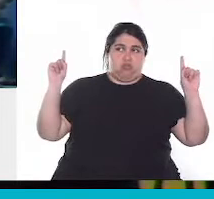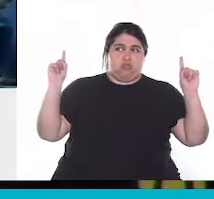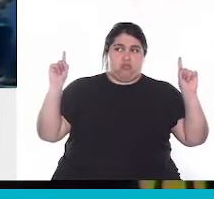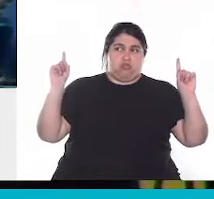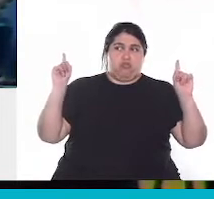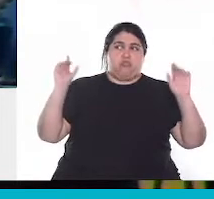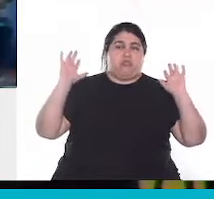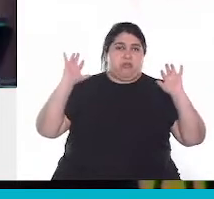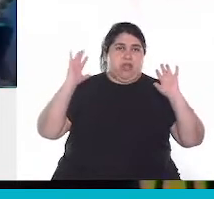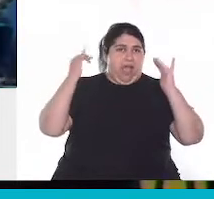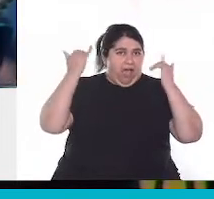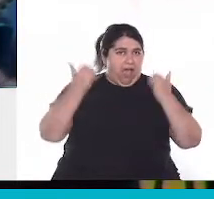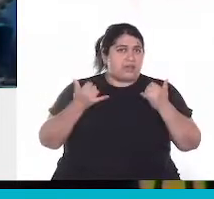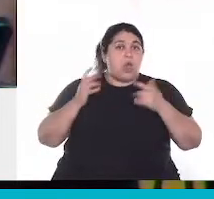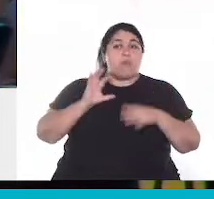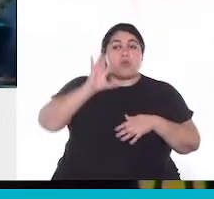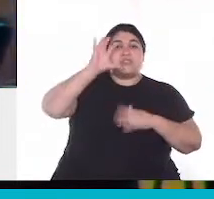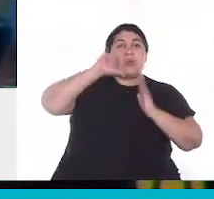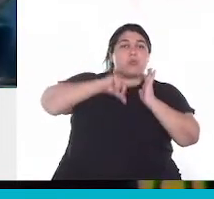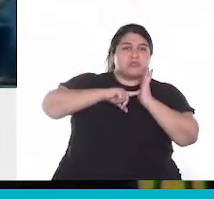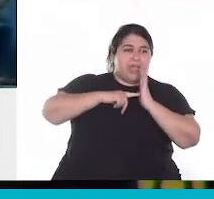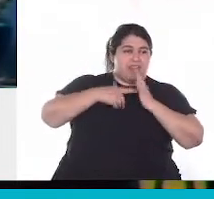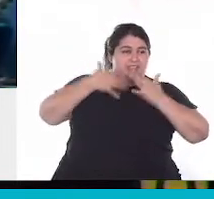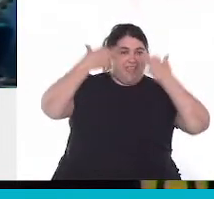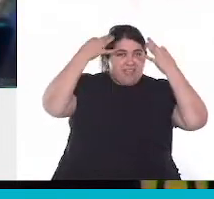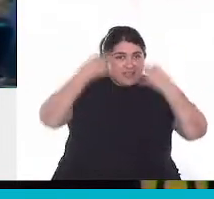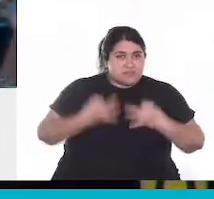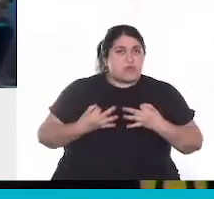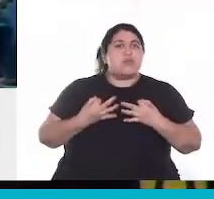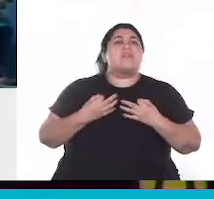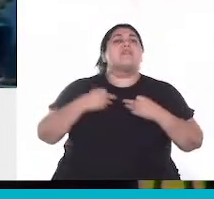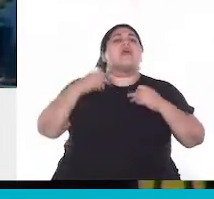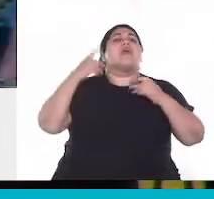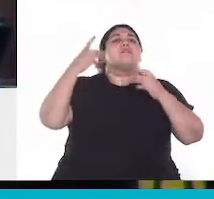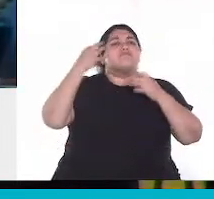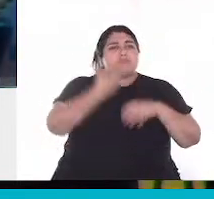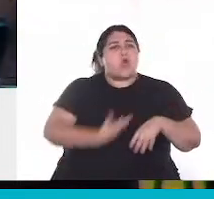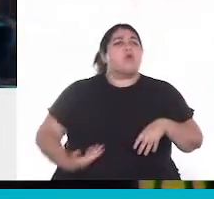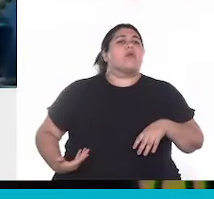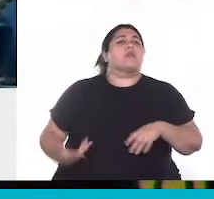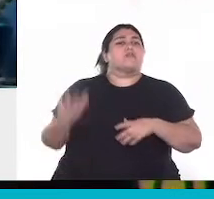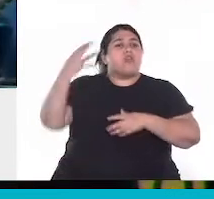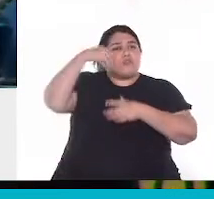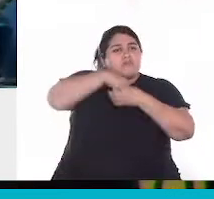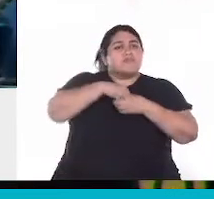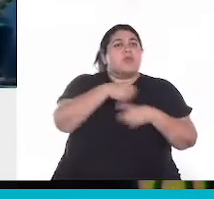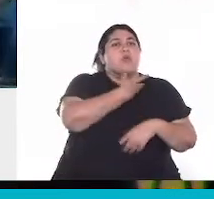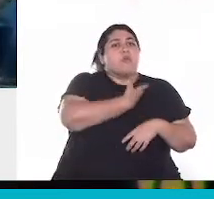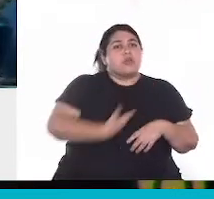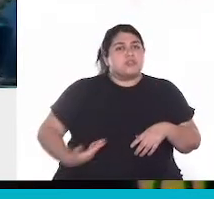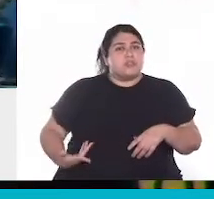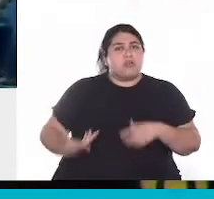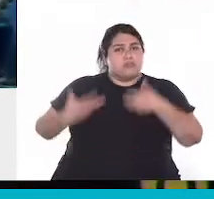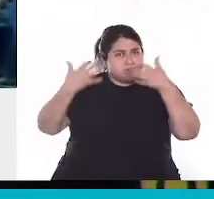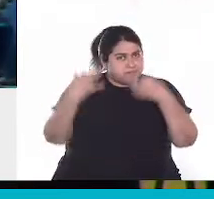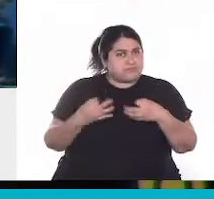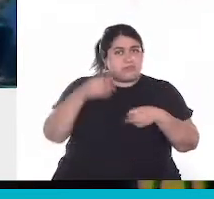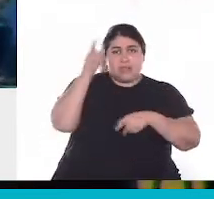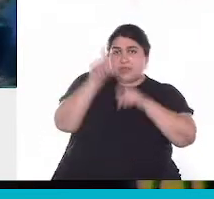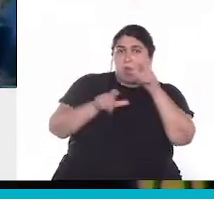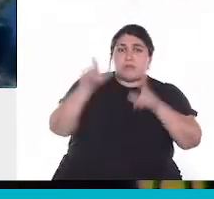Autónoma de Buenos Aires, que casualmente es gobernada por el signo político de las